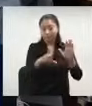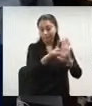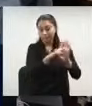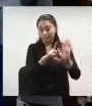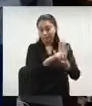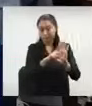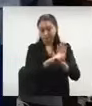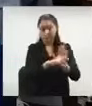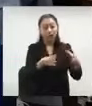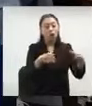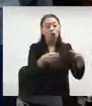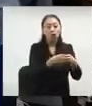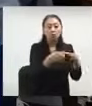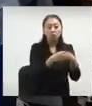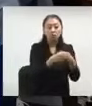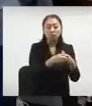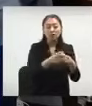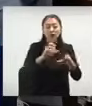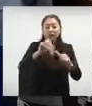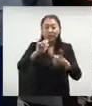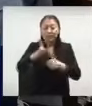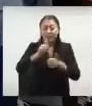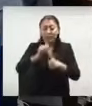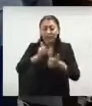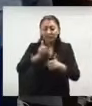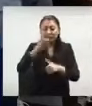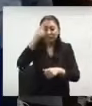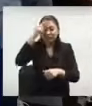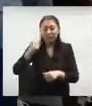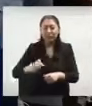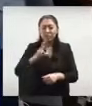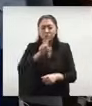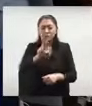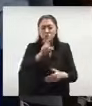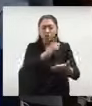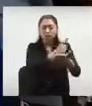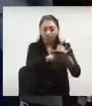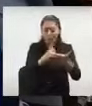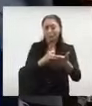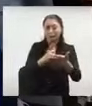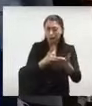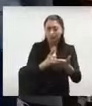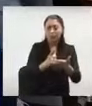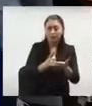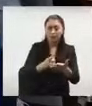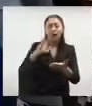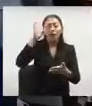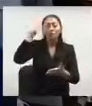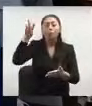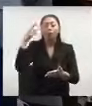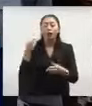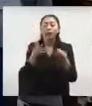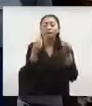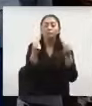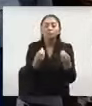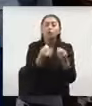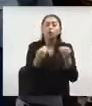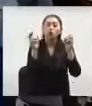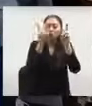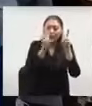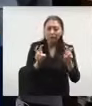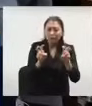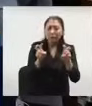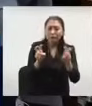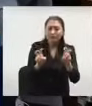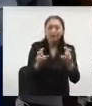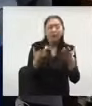de postulación, tardamos como 15 días, dos semanas fueron, porque hay muchos temas, desde